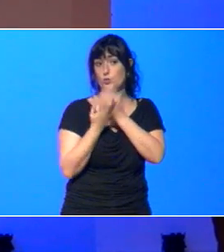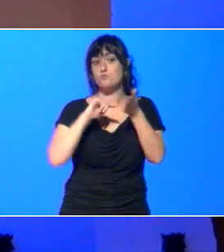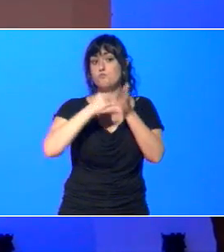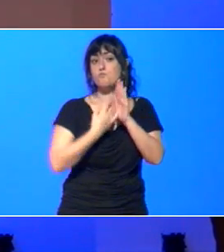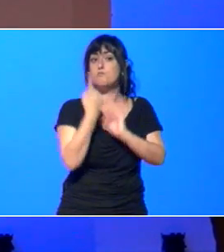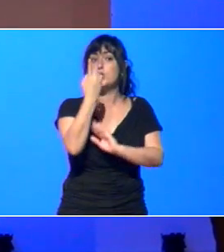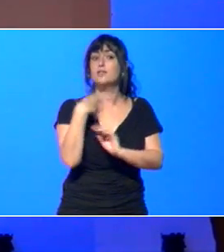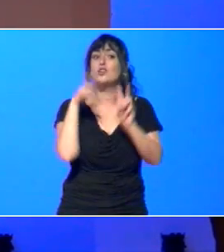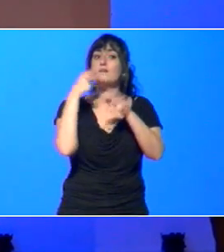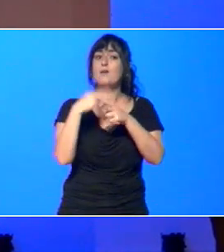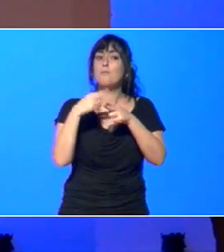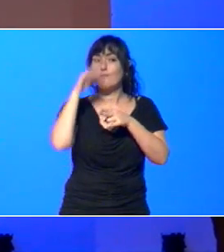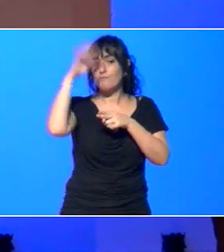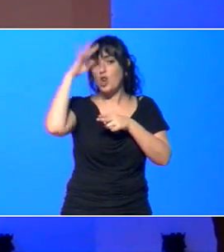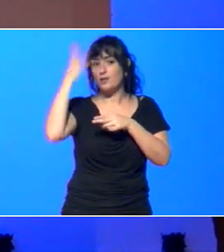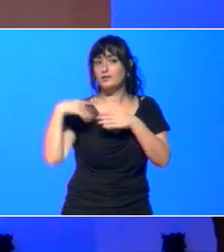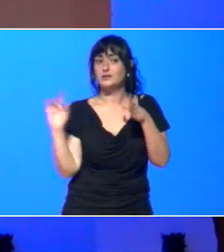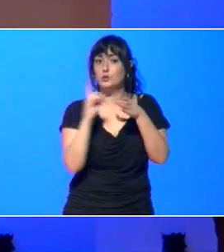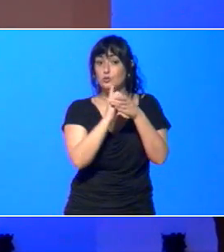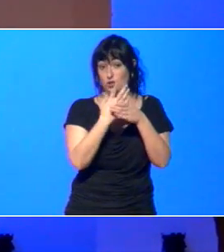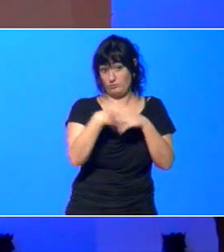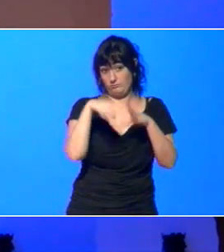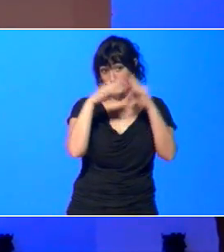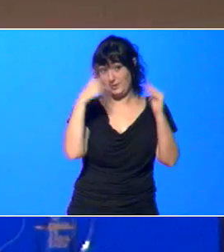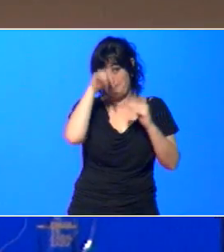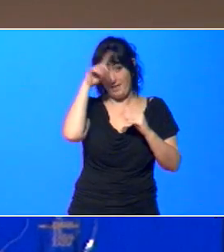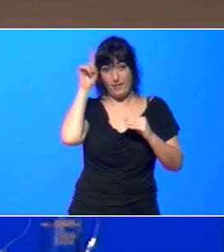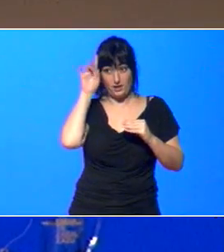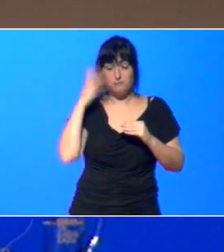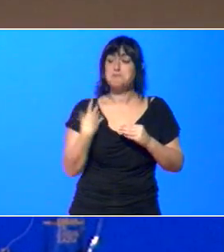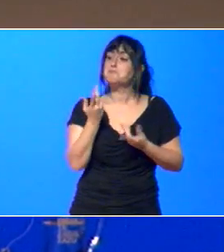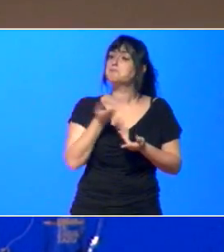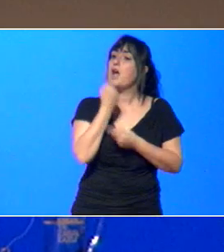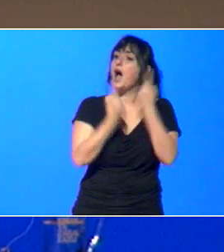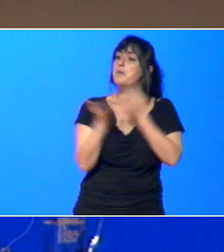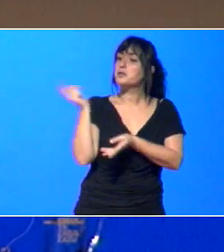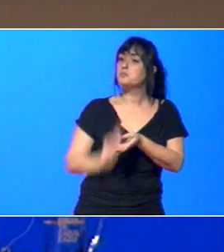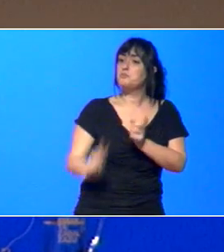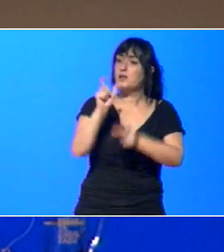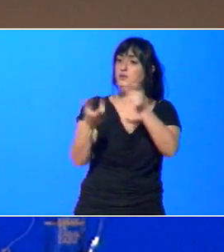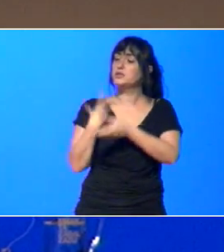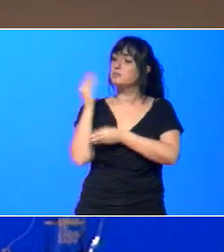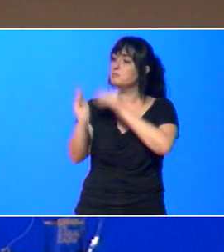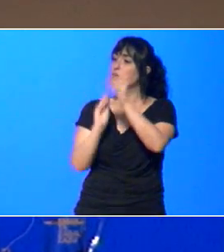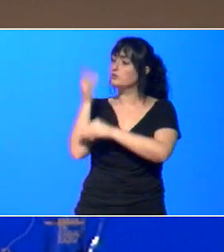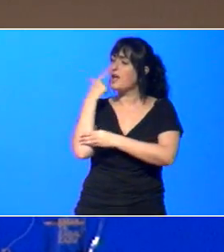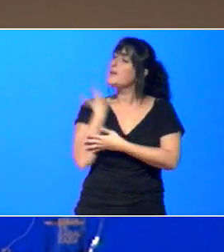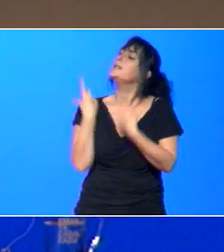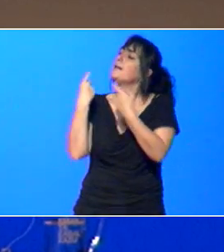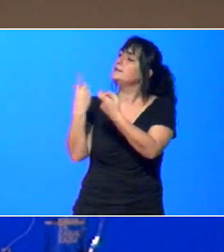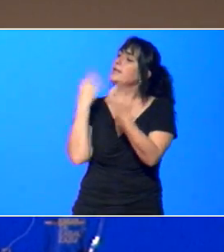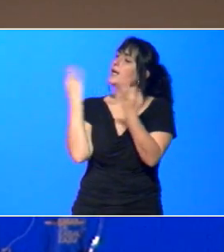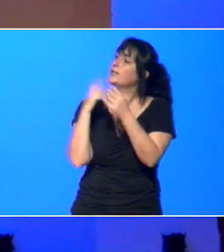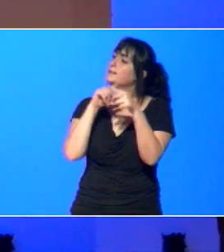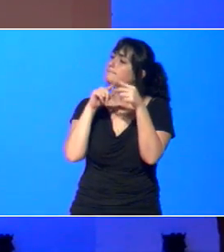políticas de inclusión en la Comunidad de Madrid, y cuando les preguntas a los profesionales sobre qué se necesita, cuáles son